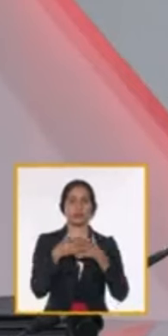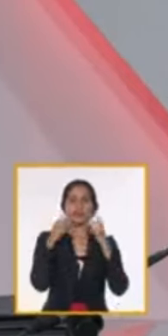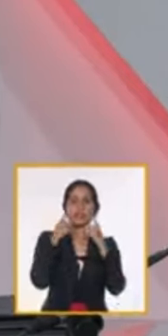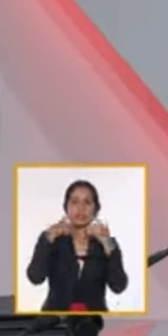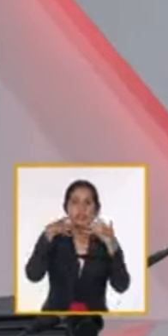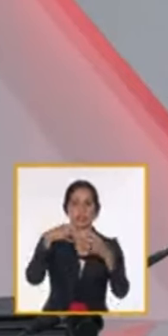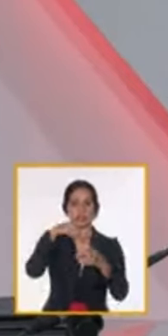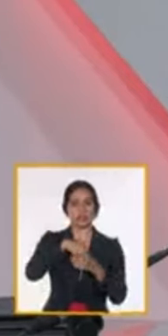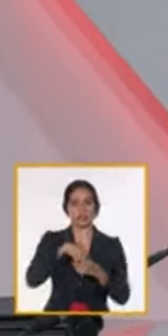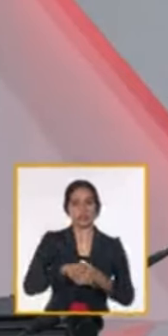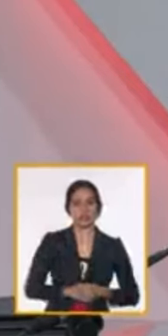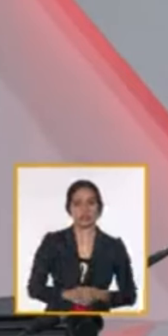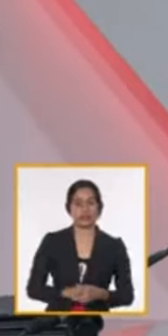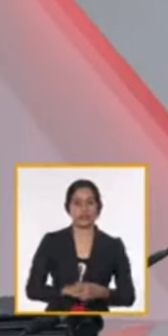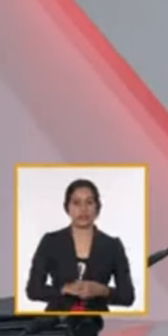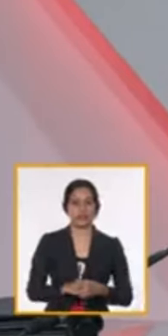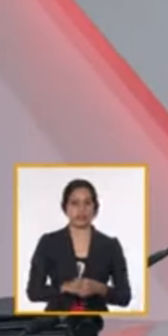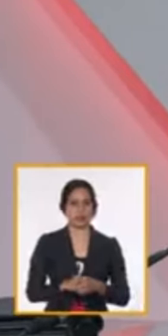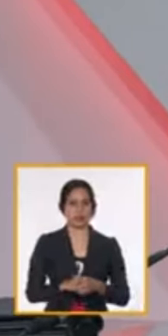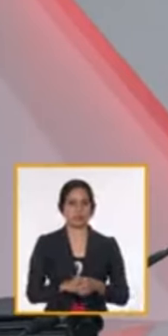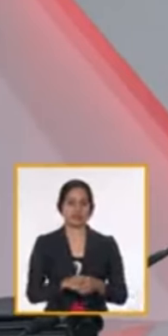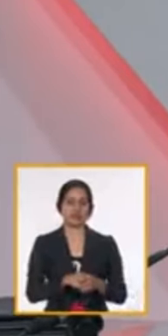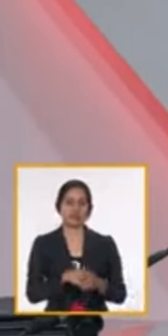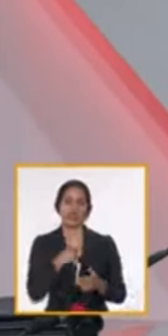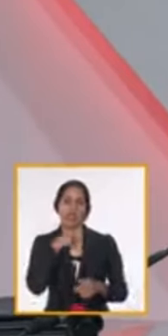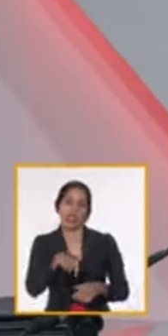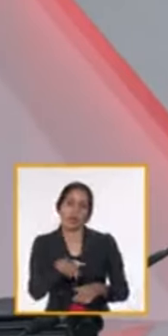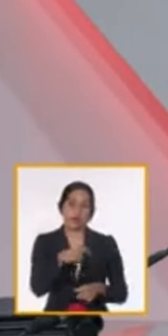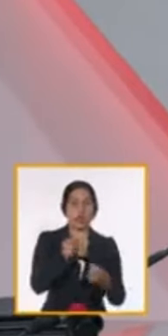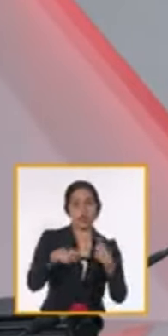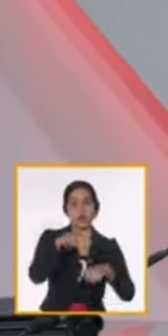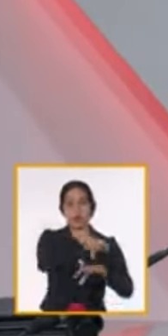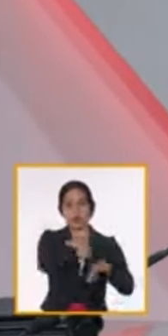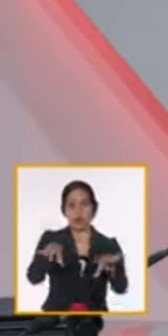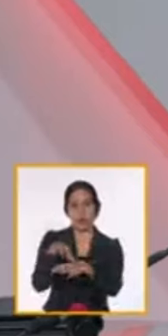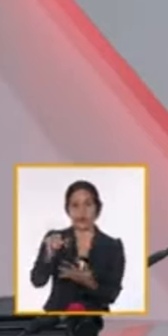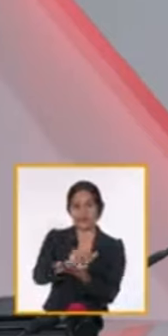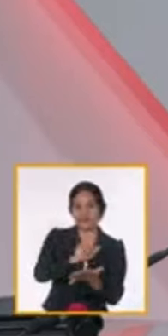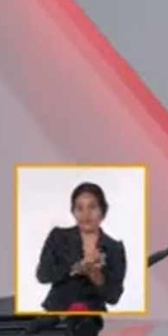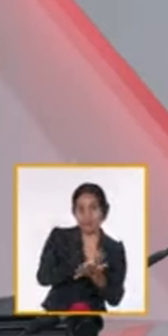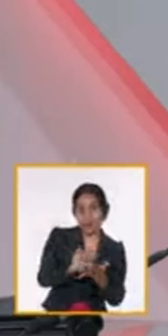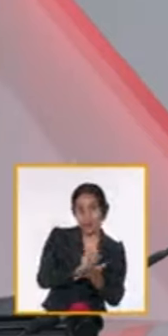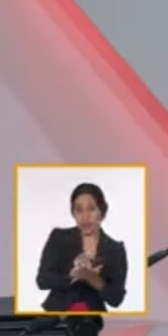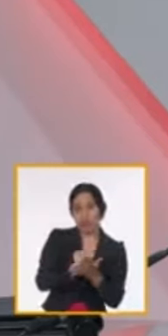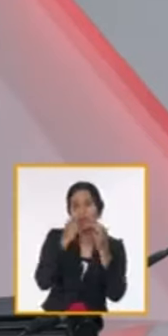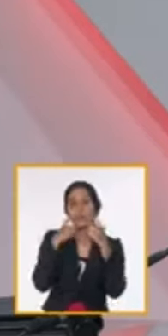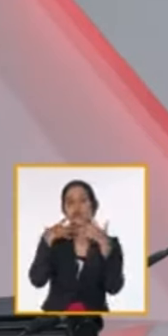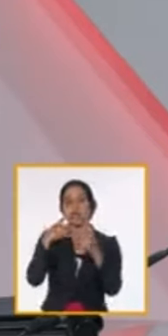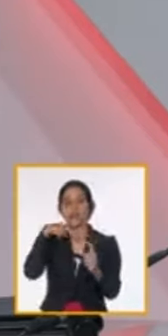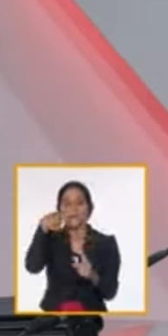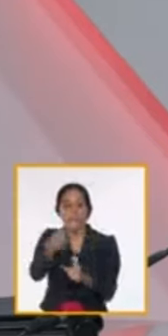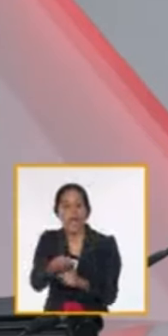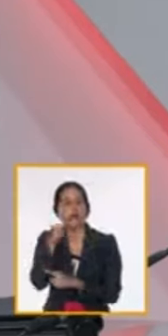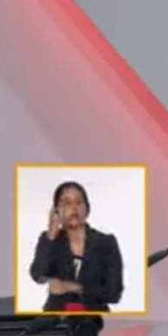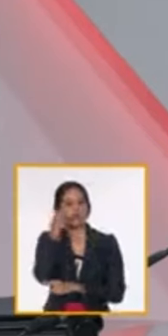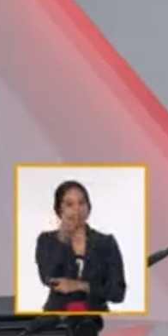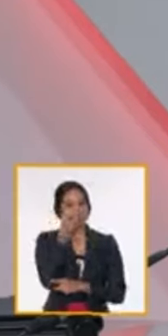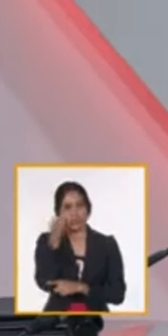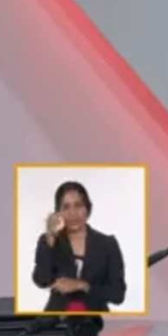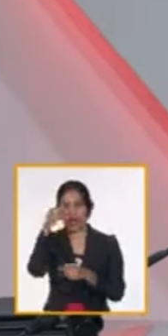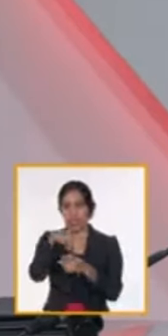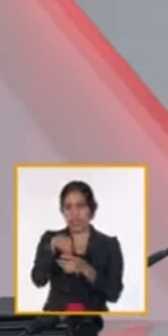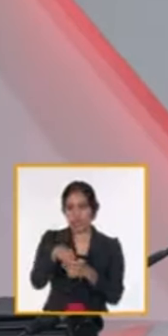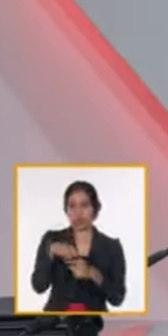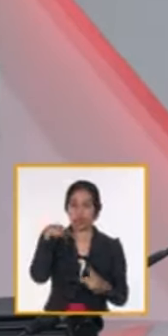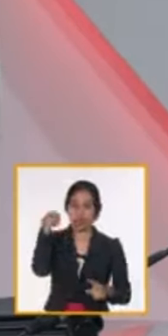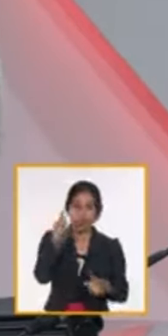también que haya movimientos sociales que expresen esa esa visión de una parte de la sociedad norteamericana en